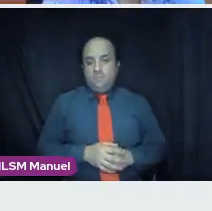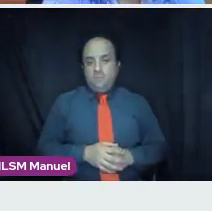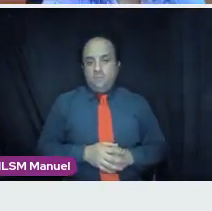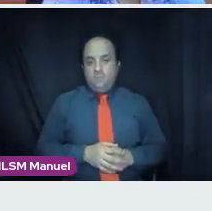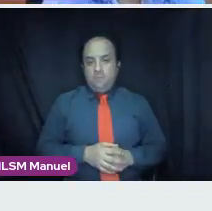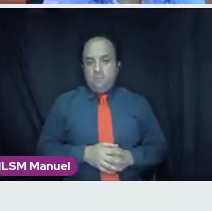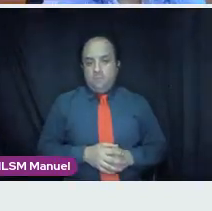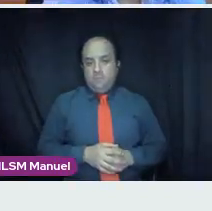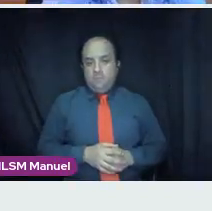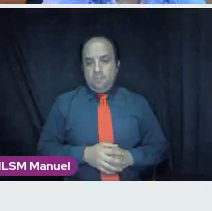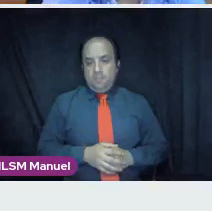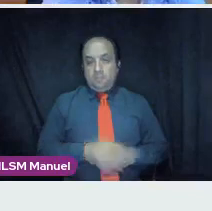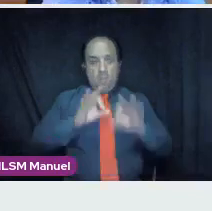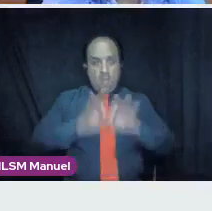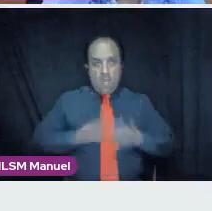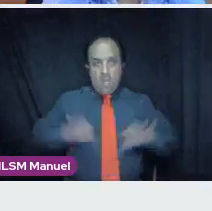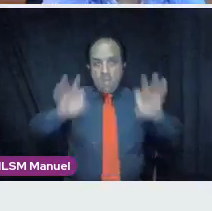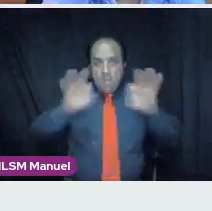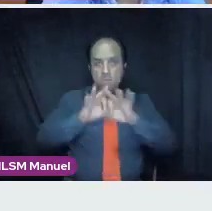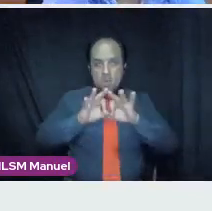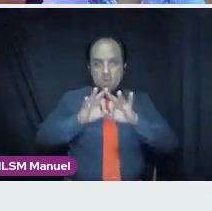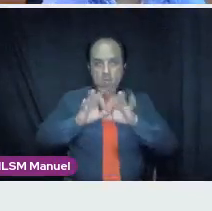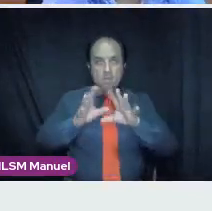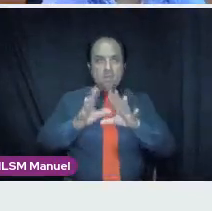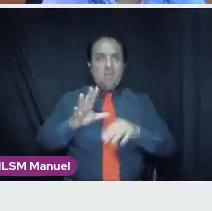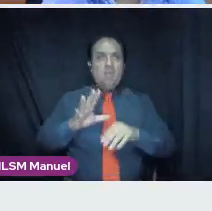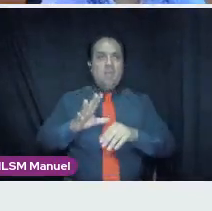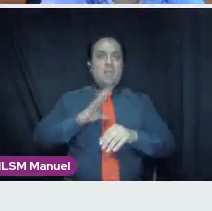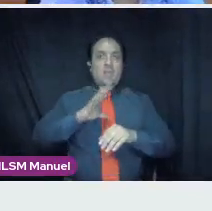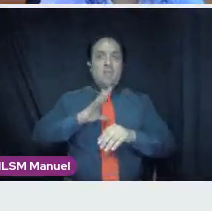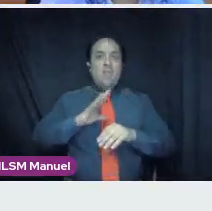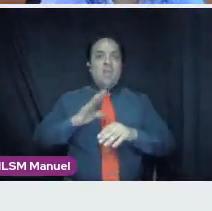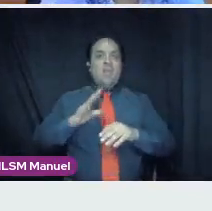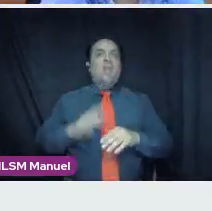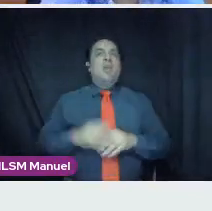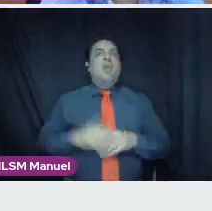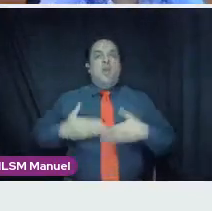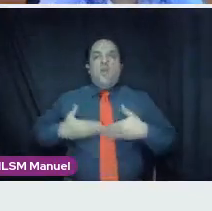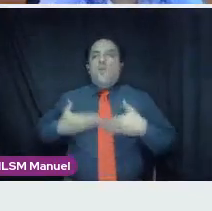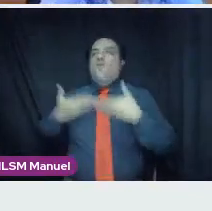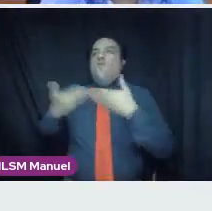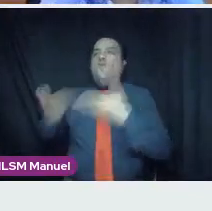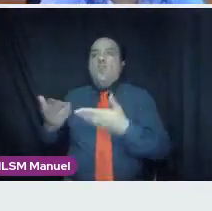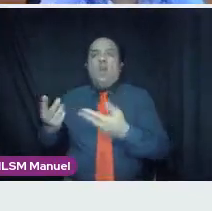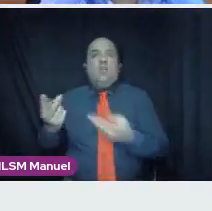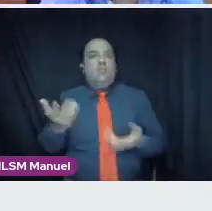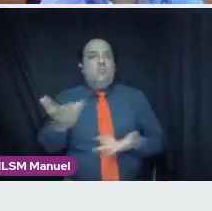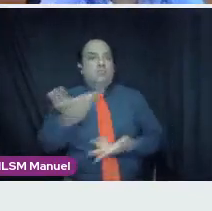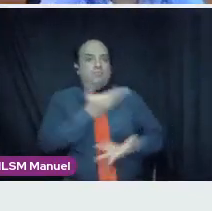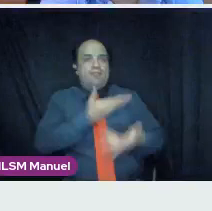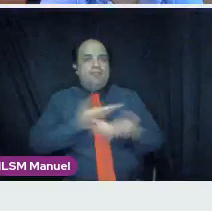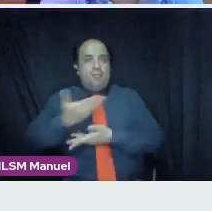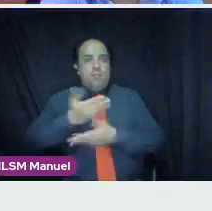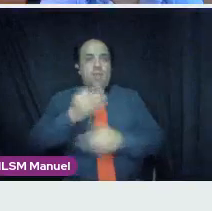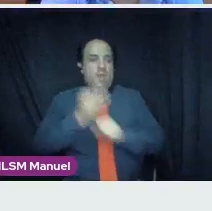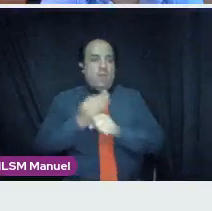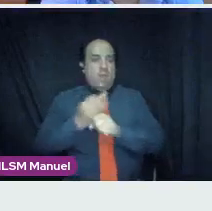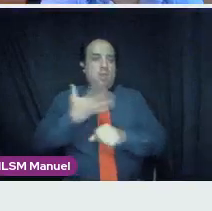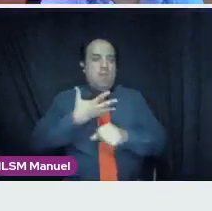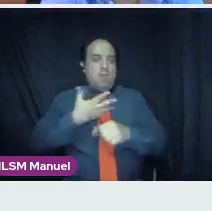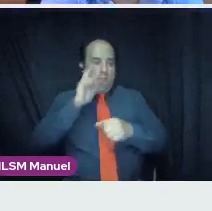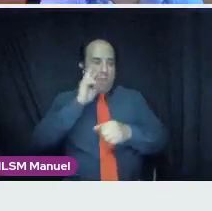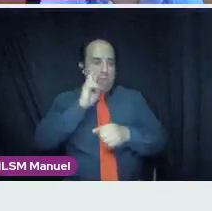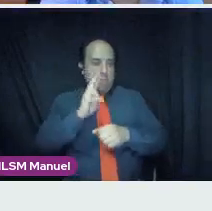Entonces, sí es importante que tener una actitud de cooperación, confianza, y yo agregaría ahorita que lo reviso, y respeto,